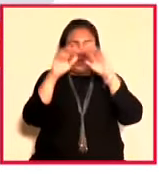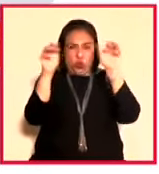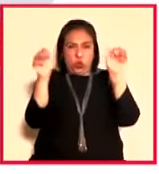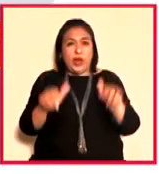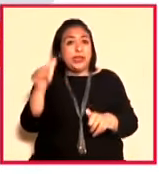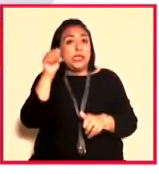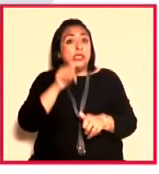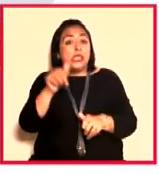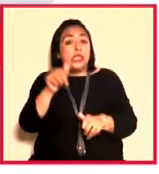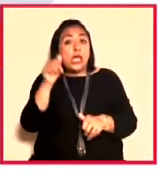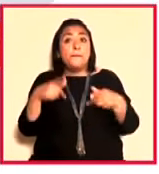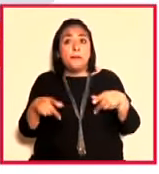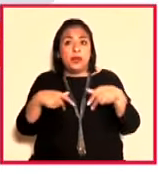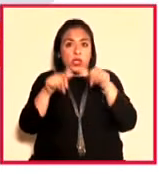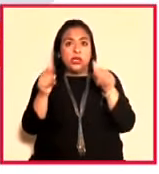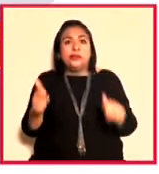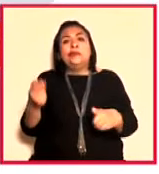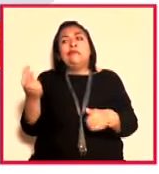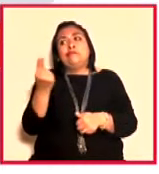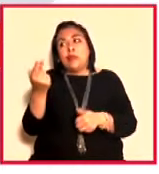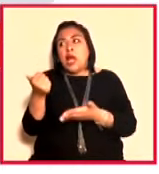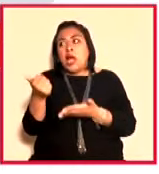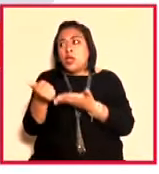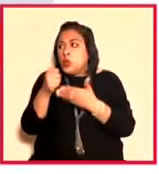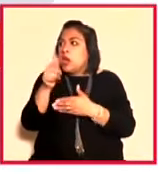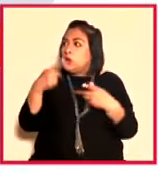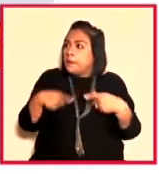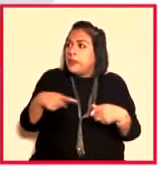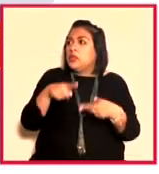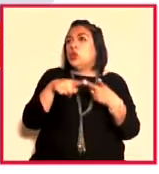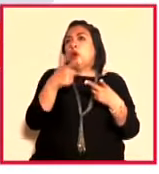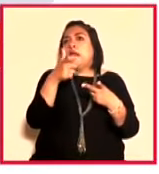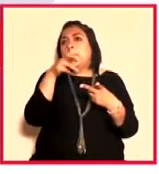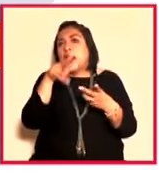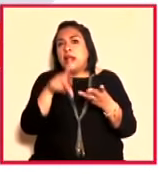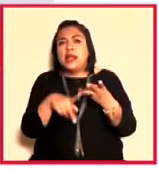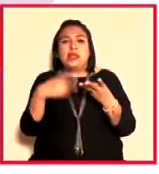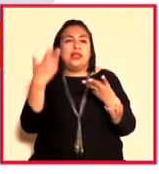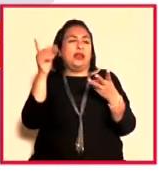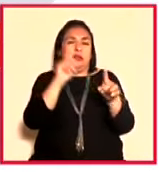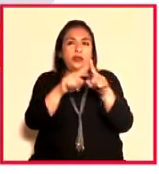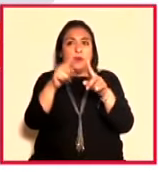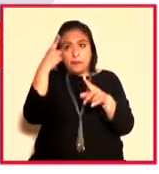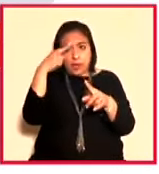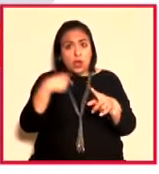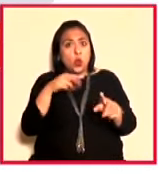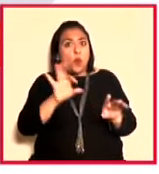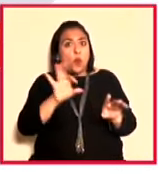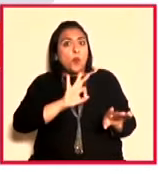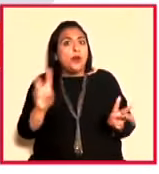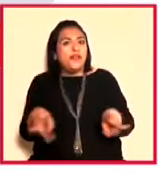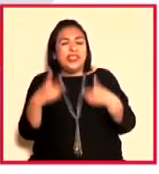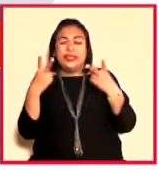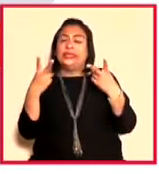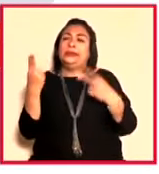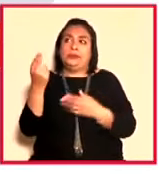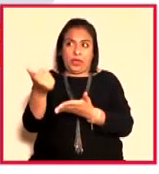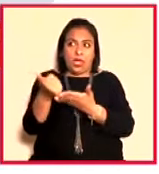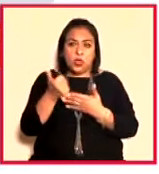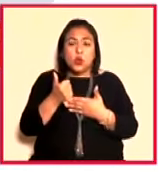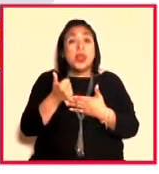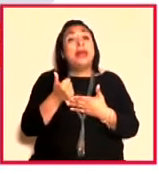artistas dependían de intermediarios, de galerías, de art dealers para poder vender su obra. Y era